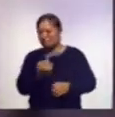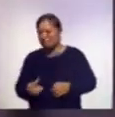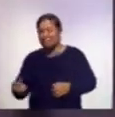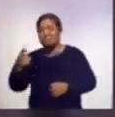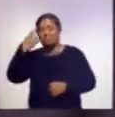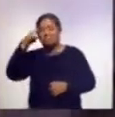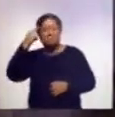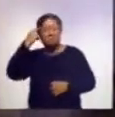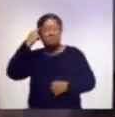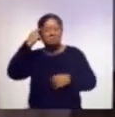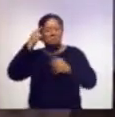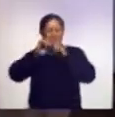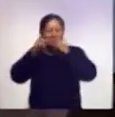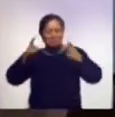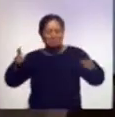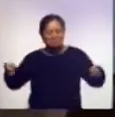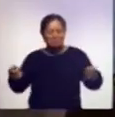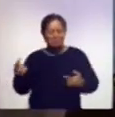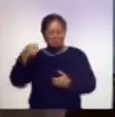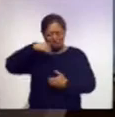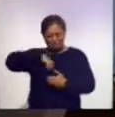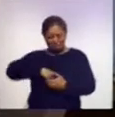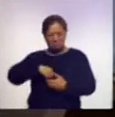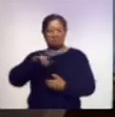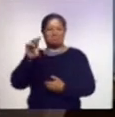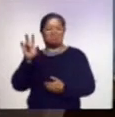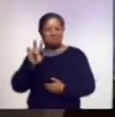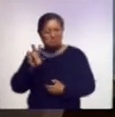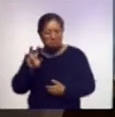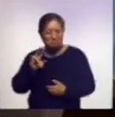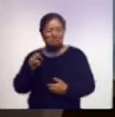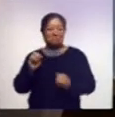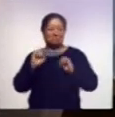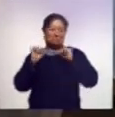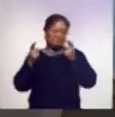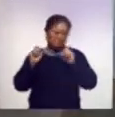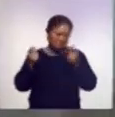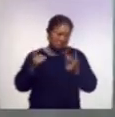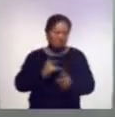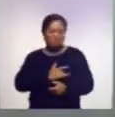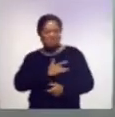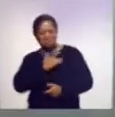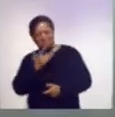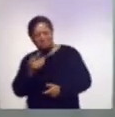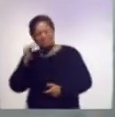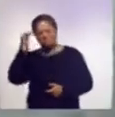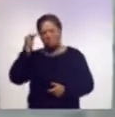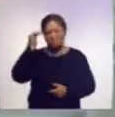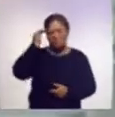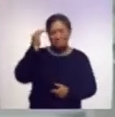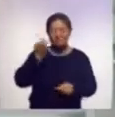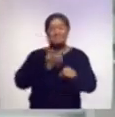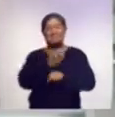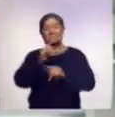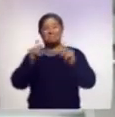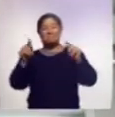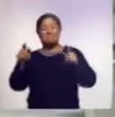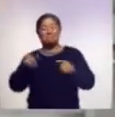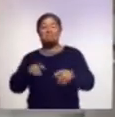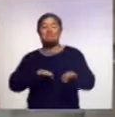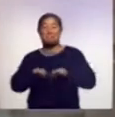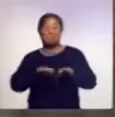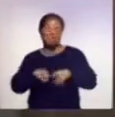físico, neurológico, inmunológico, mental, así como social y afectivo. En el estado de Tlaxcala, son grandes los trabajos